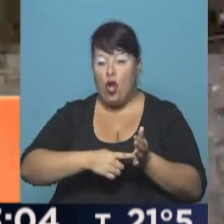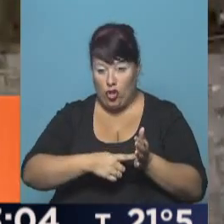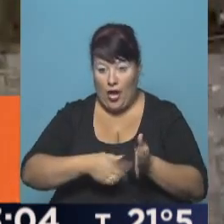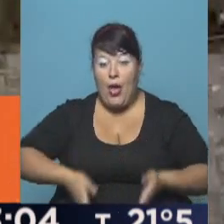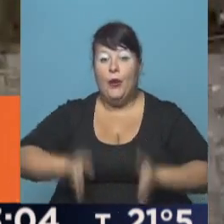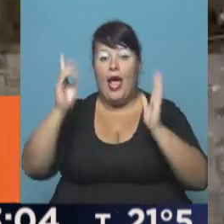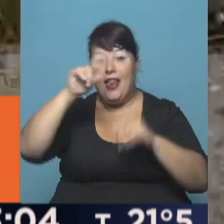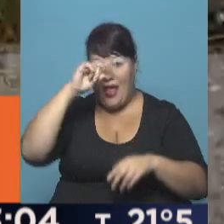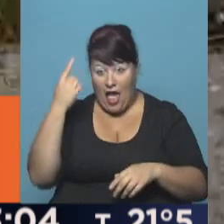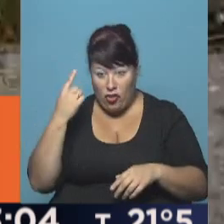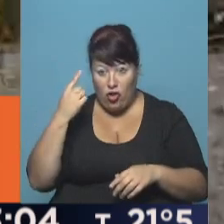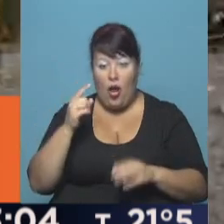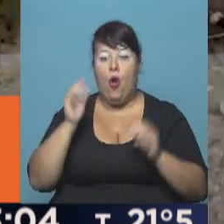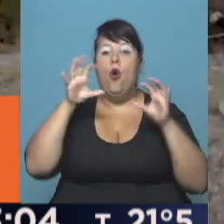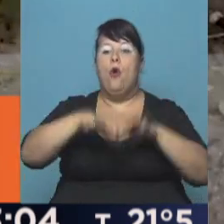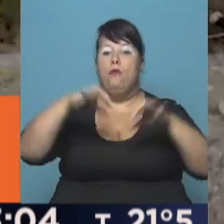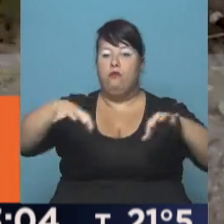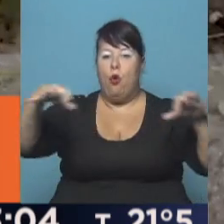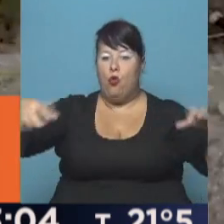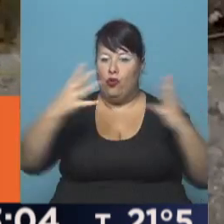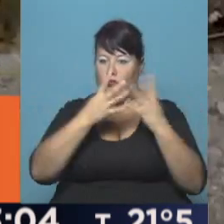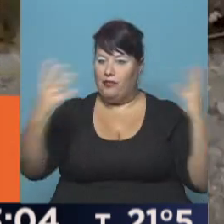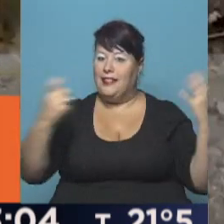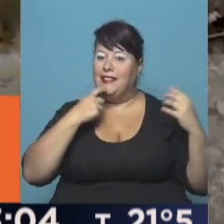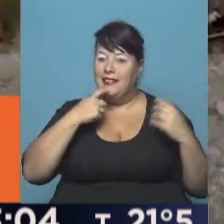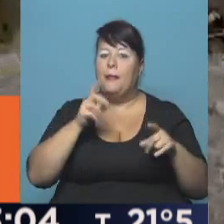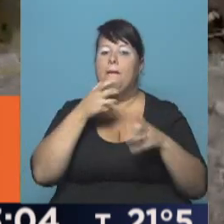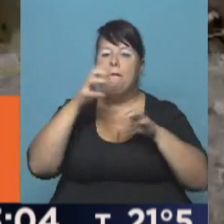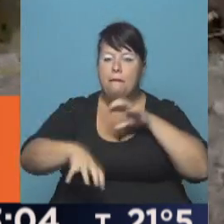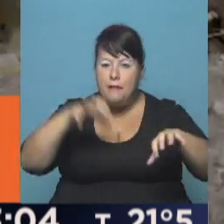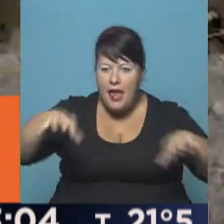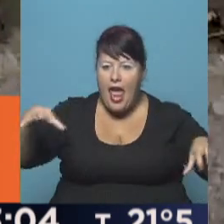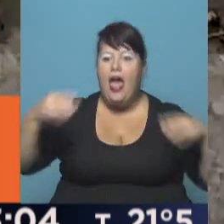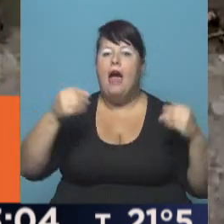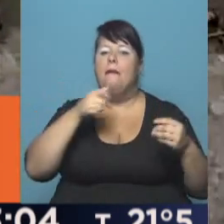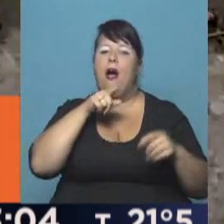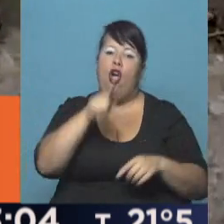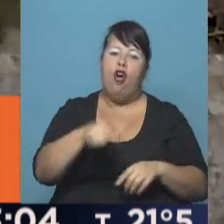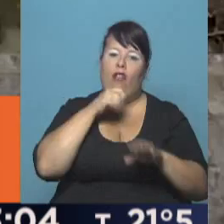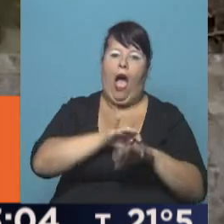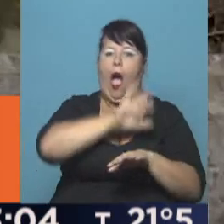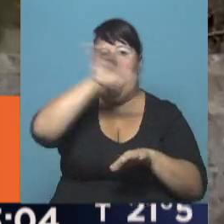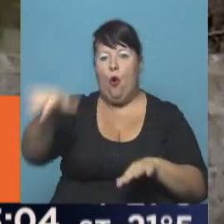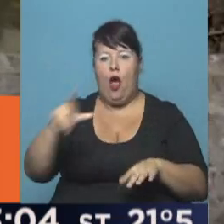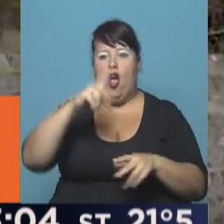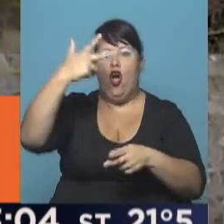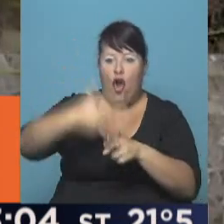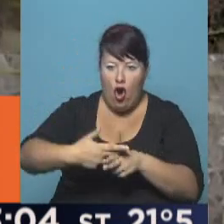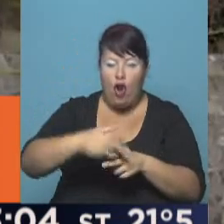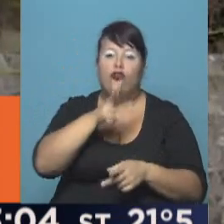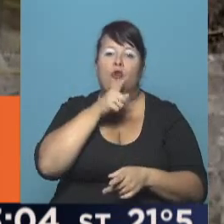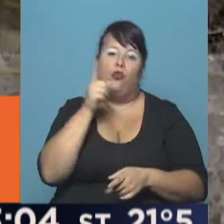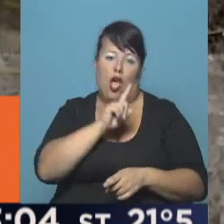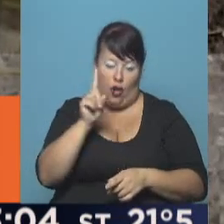Vialidad Nacional ha colocado toda esta valla de contención con piedras para que el agua no suba y no corte la